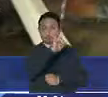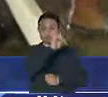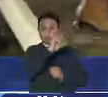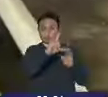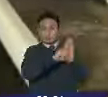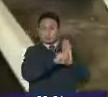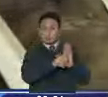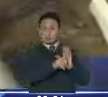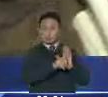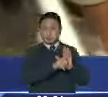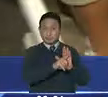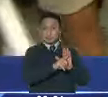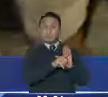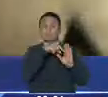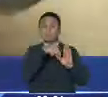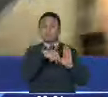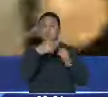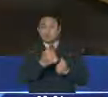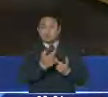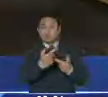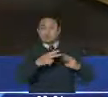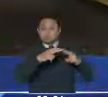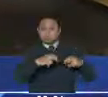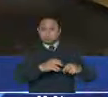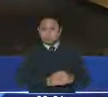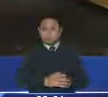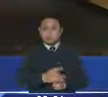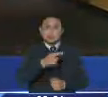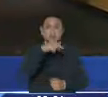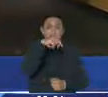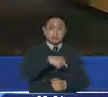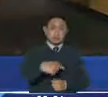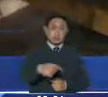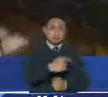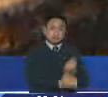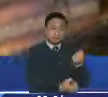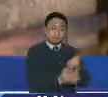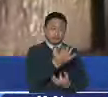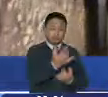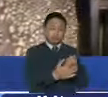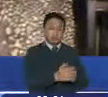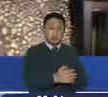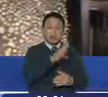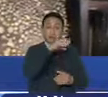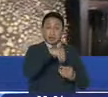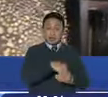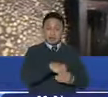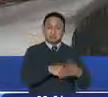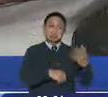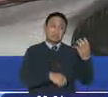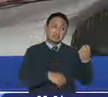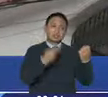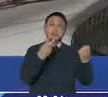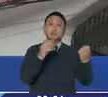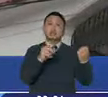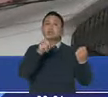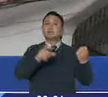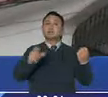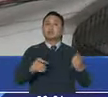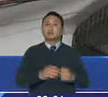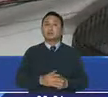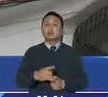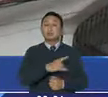De acuerdo con información recabada, en el instante del incendio había entre 15 y 20 pacientes en la supuesta